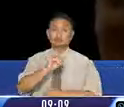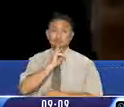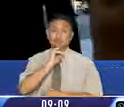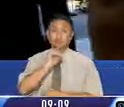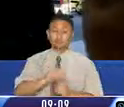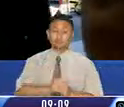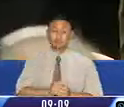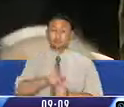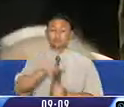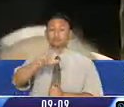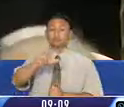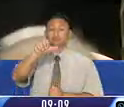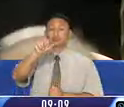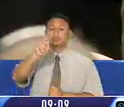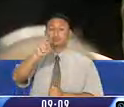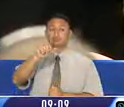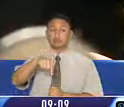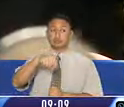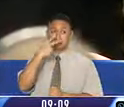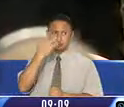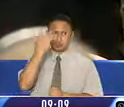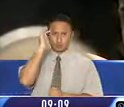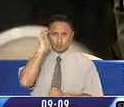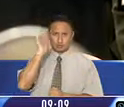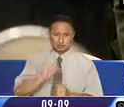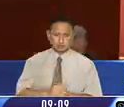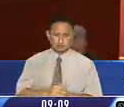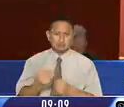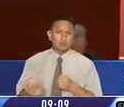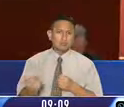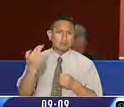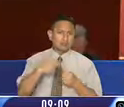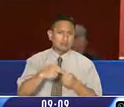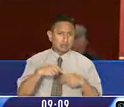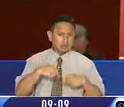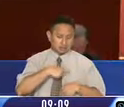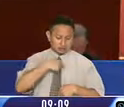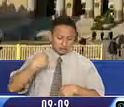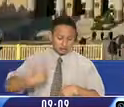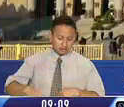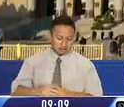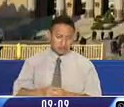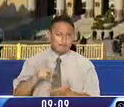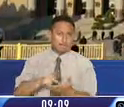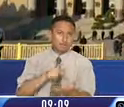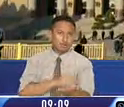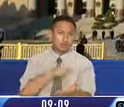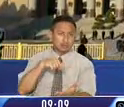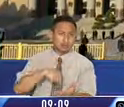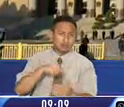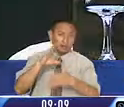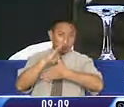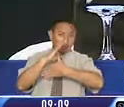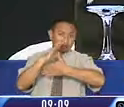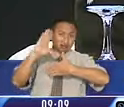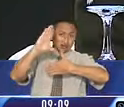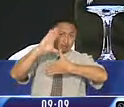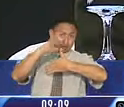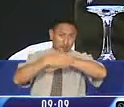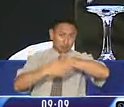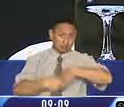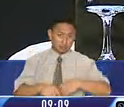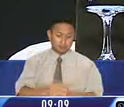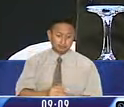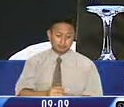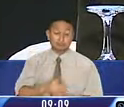Richardson también ve con preocupación la participación de China en proyectos que se ejecutan en América Latina. Suramérica,